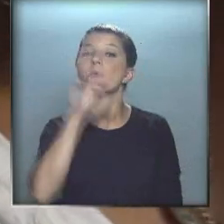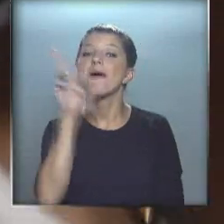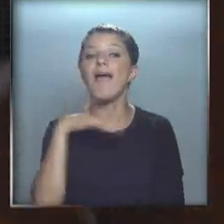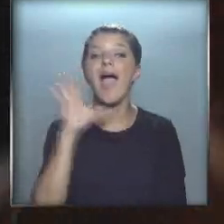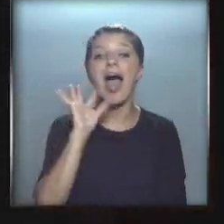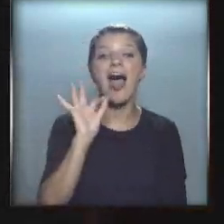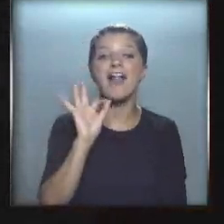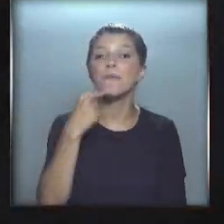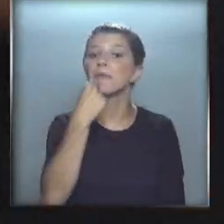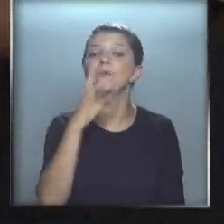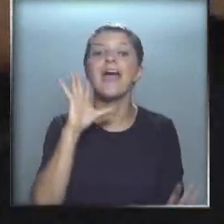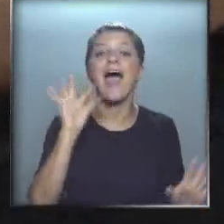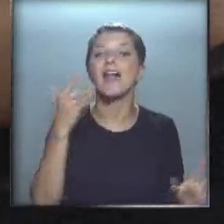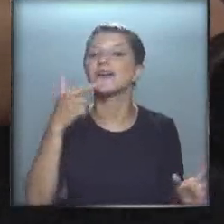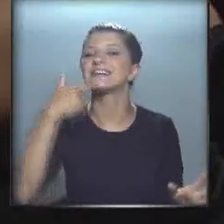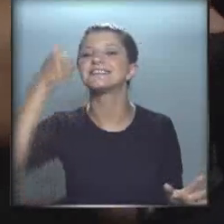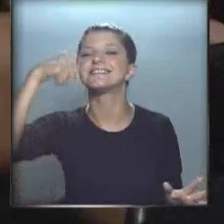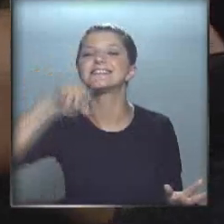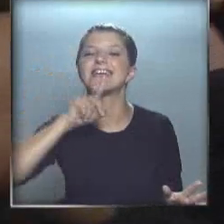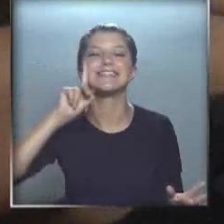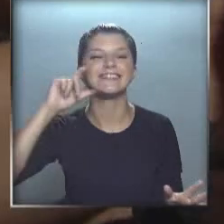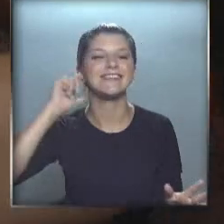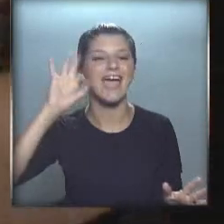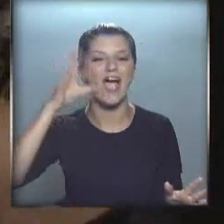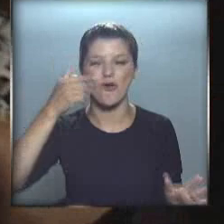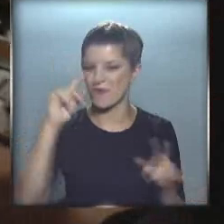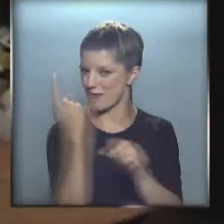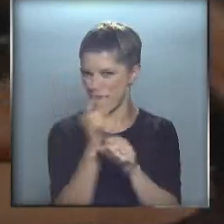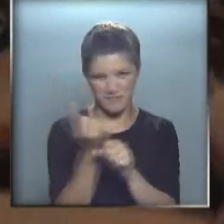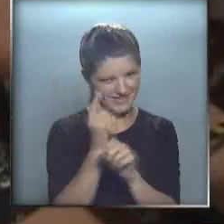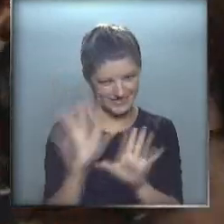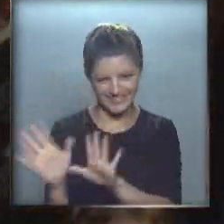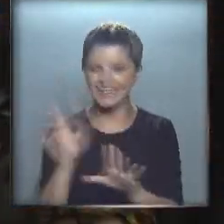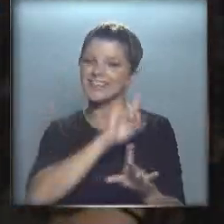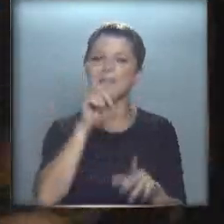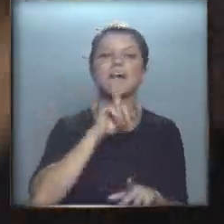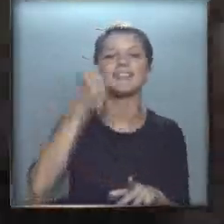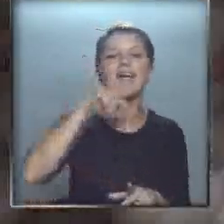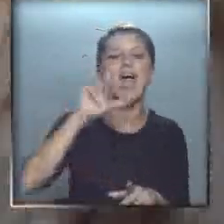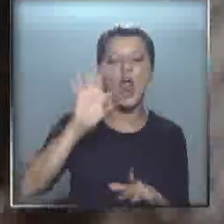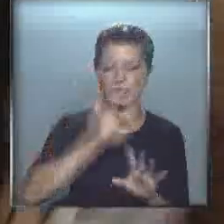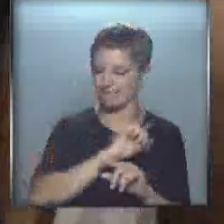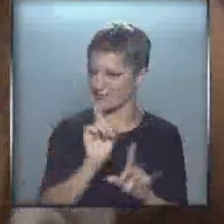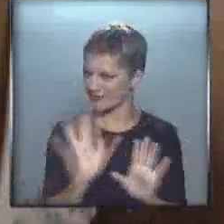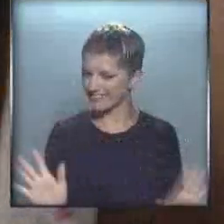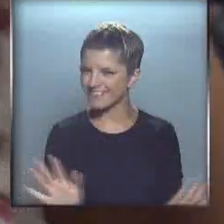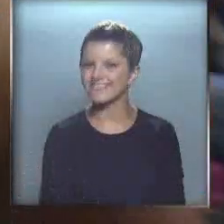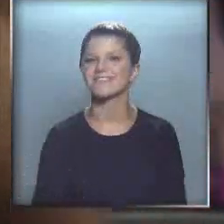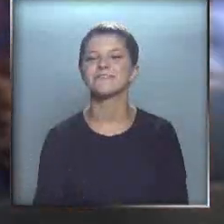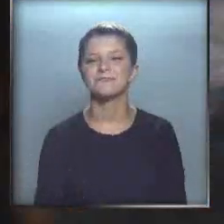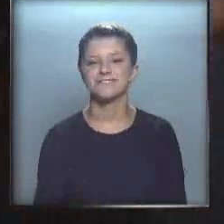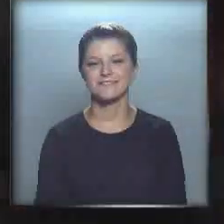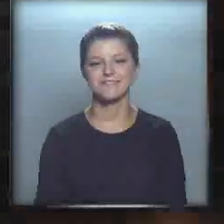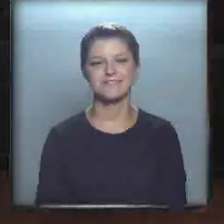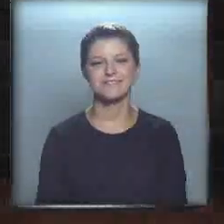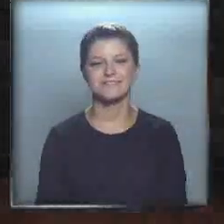Las chicas no quieren preguntar nada. No vale preguntarle a Santiago. De vuelta, lo mismo para los chicos. Vení, acércate. Ni a Santiago, ni a Talo. Sí, ojo acá, ¿eh?